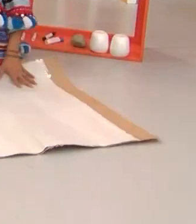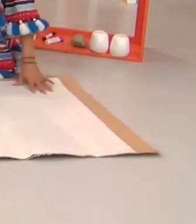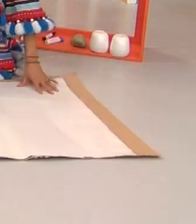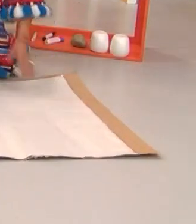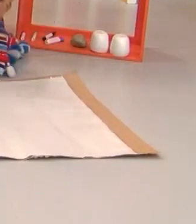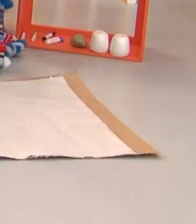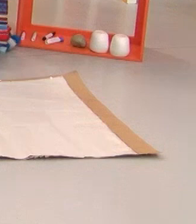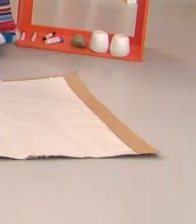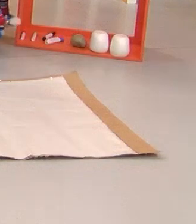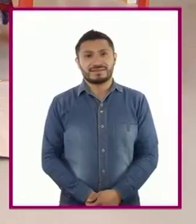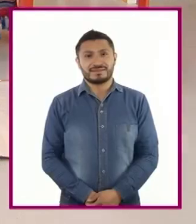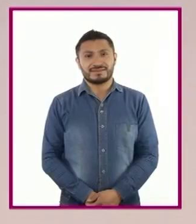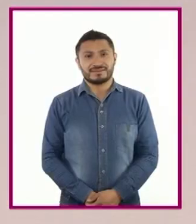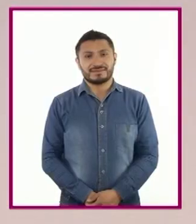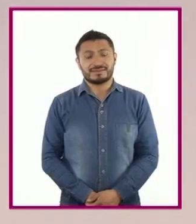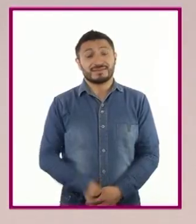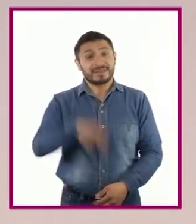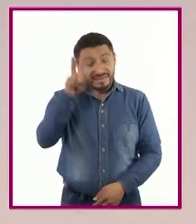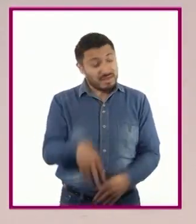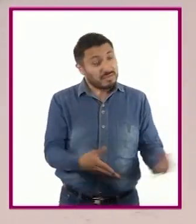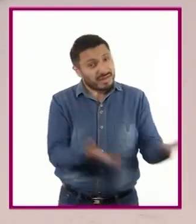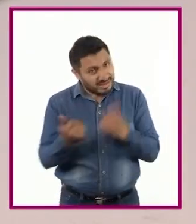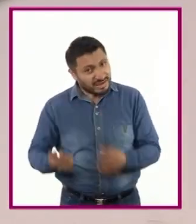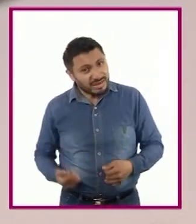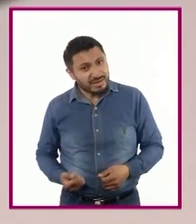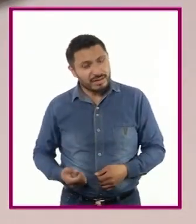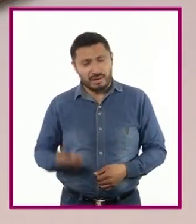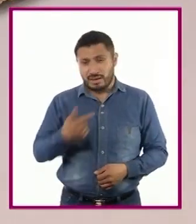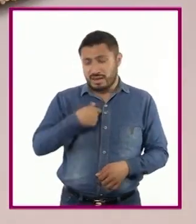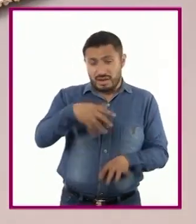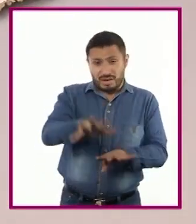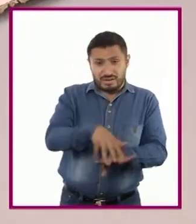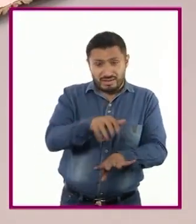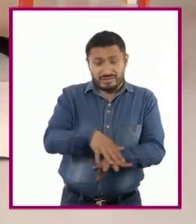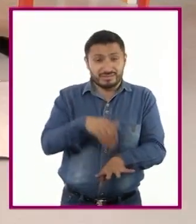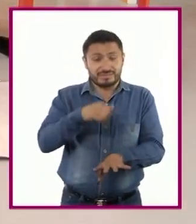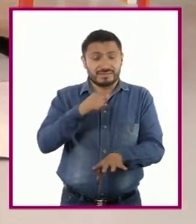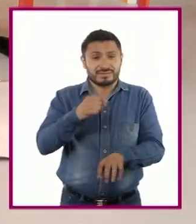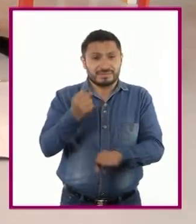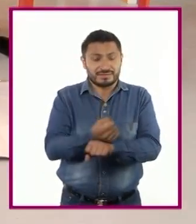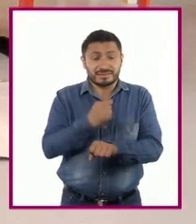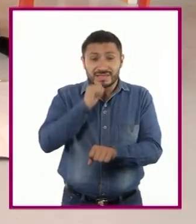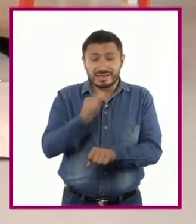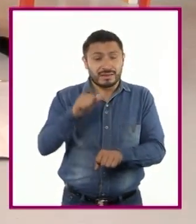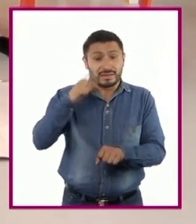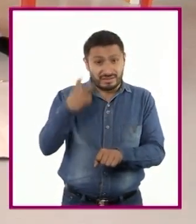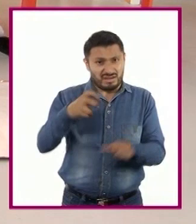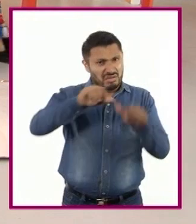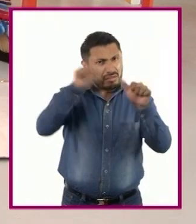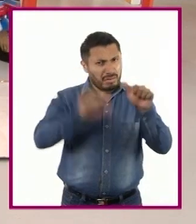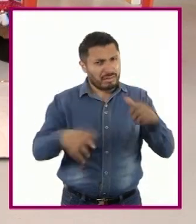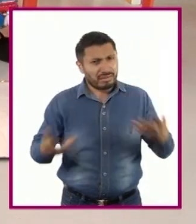¡Ándale, Manuel! ¿Es en serio? Pero si estoy descalzo, ¿es arte?